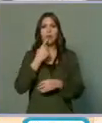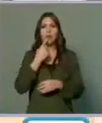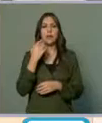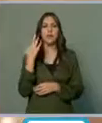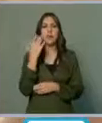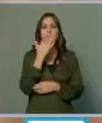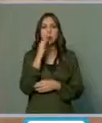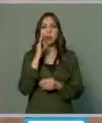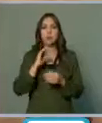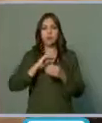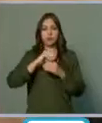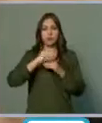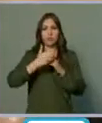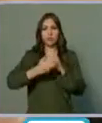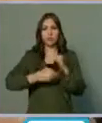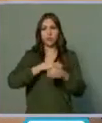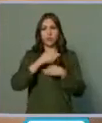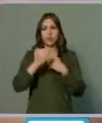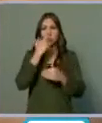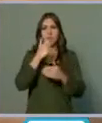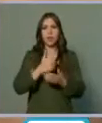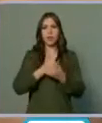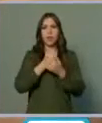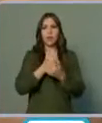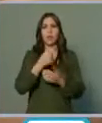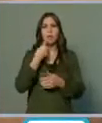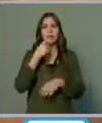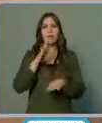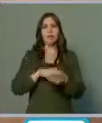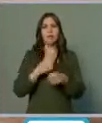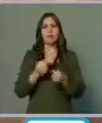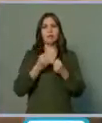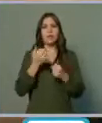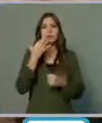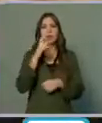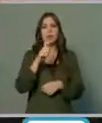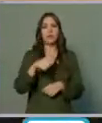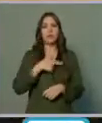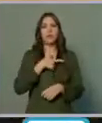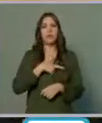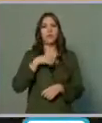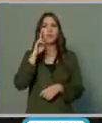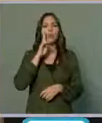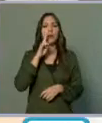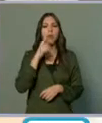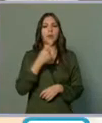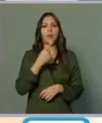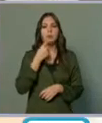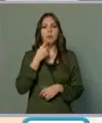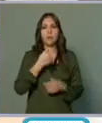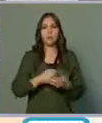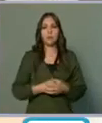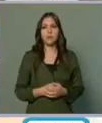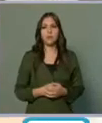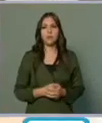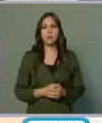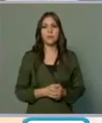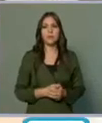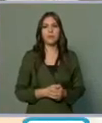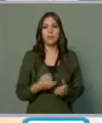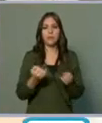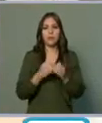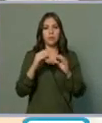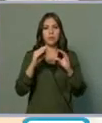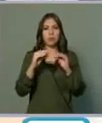cada alimento y nos ayuda a potencializar en el momento que uno degusta no solamente el sabor, la crujiente y